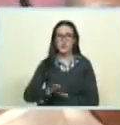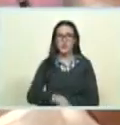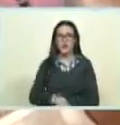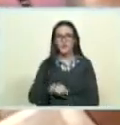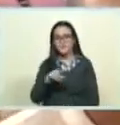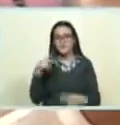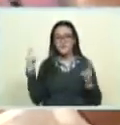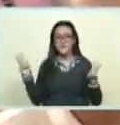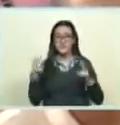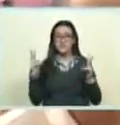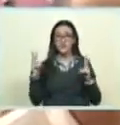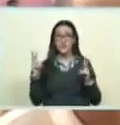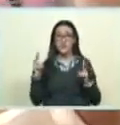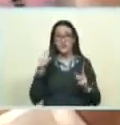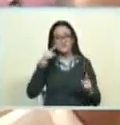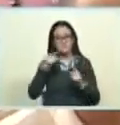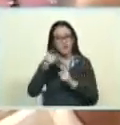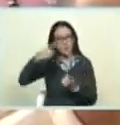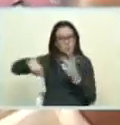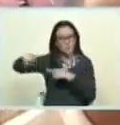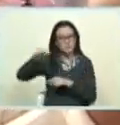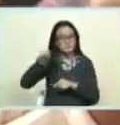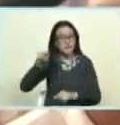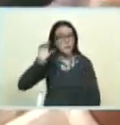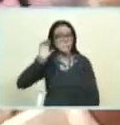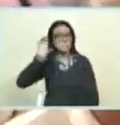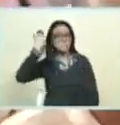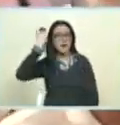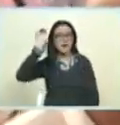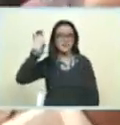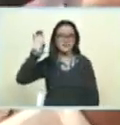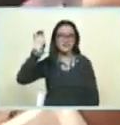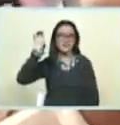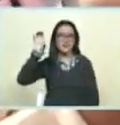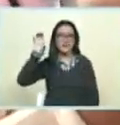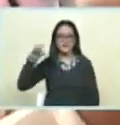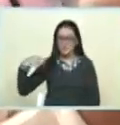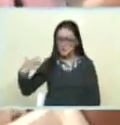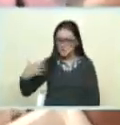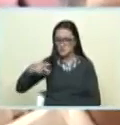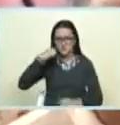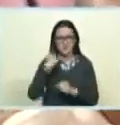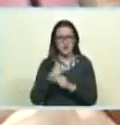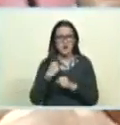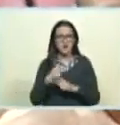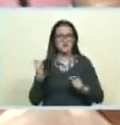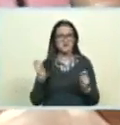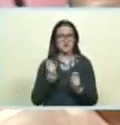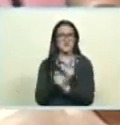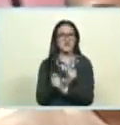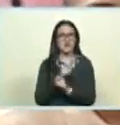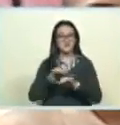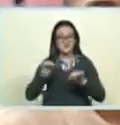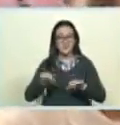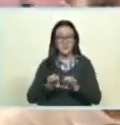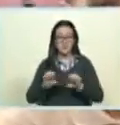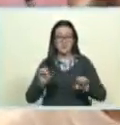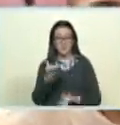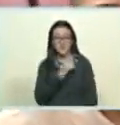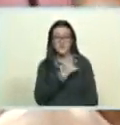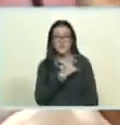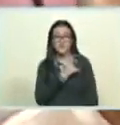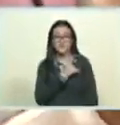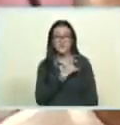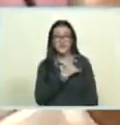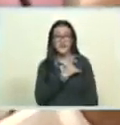una victoria para usted y esta patria que venimos trabajando y transformándola en el sistema de educación